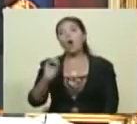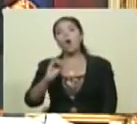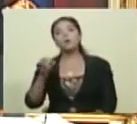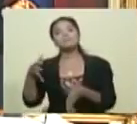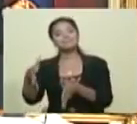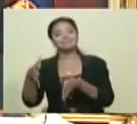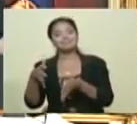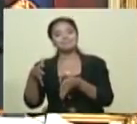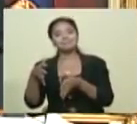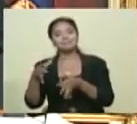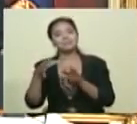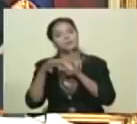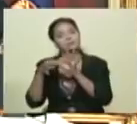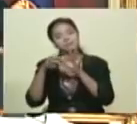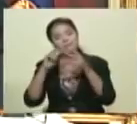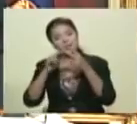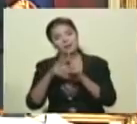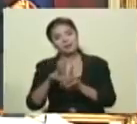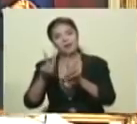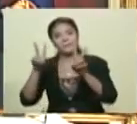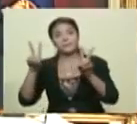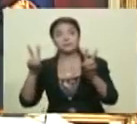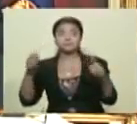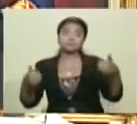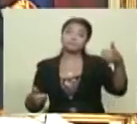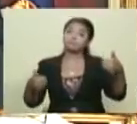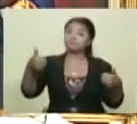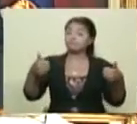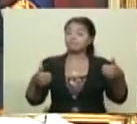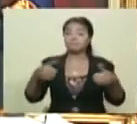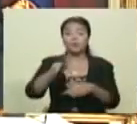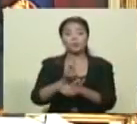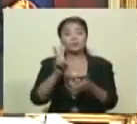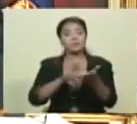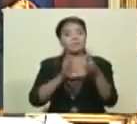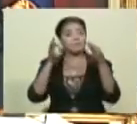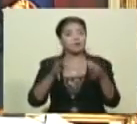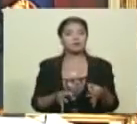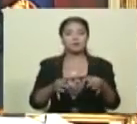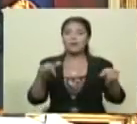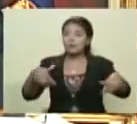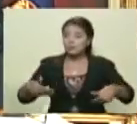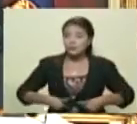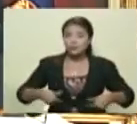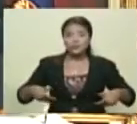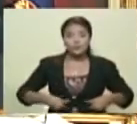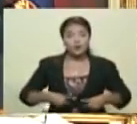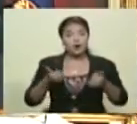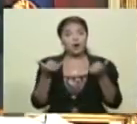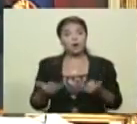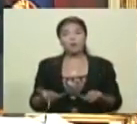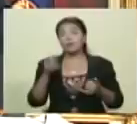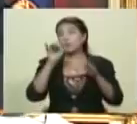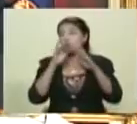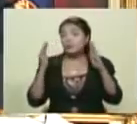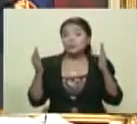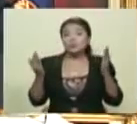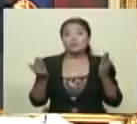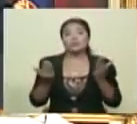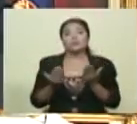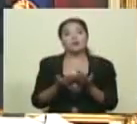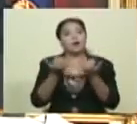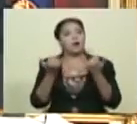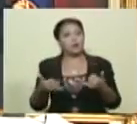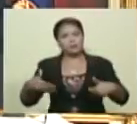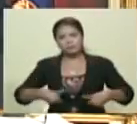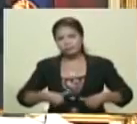soberanía, o triunfa la paz. Esa es la batalla por la verdad. Por eso este esfuerzo que estamos haciendo a nivel mundial hoy y que